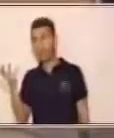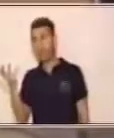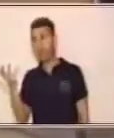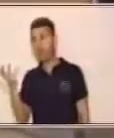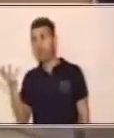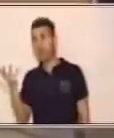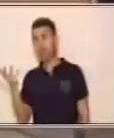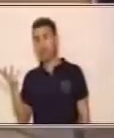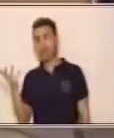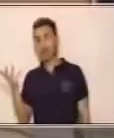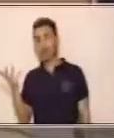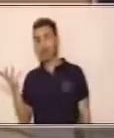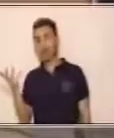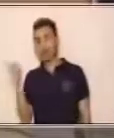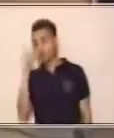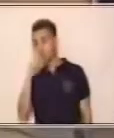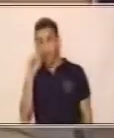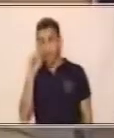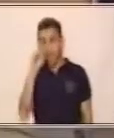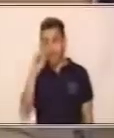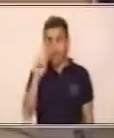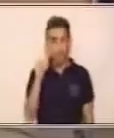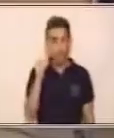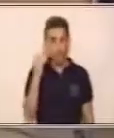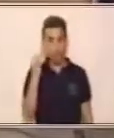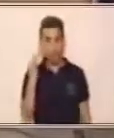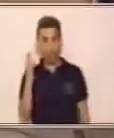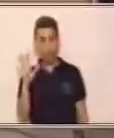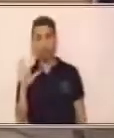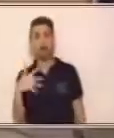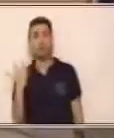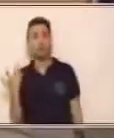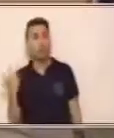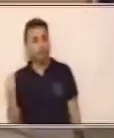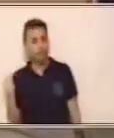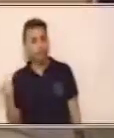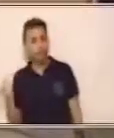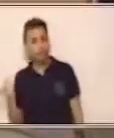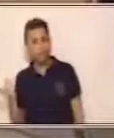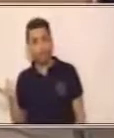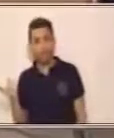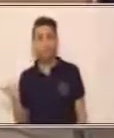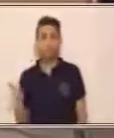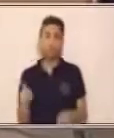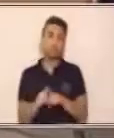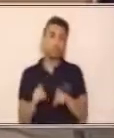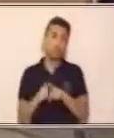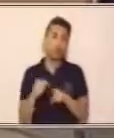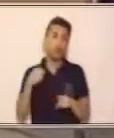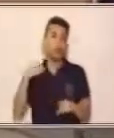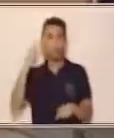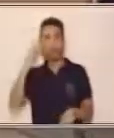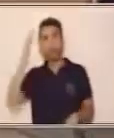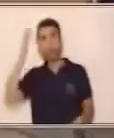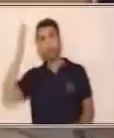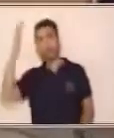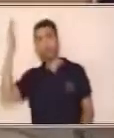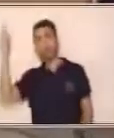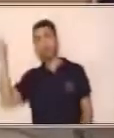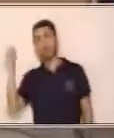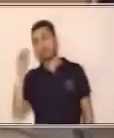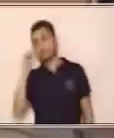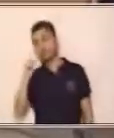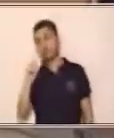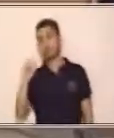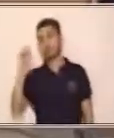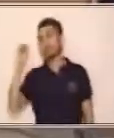tengo nada o ningún elemento. Eso es lo mismo, como que si yo imaginariamente colocara